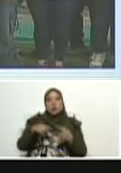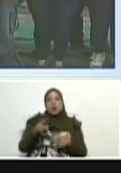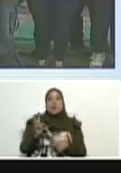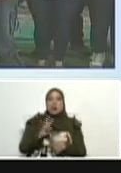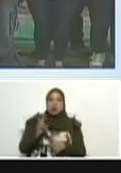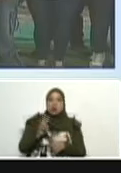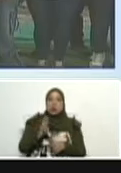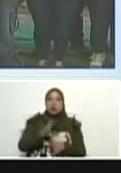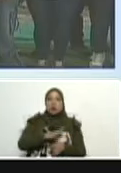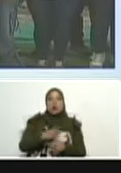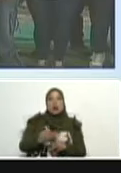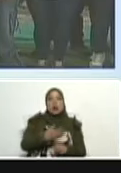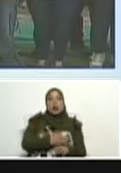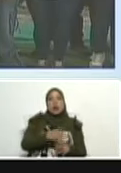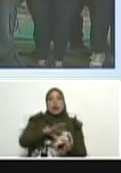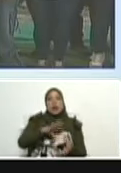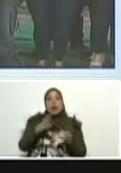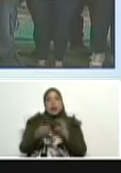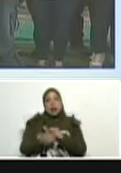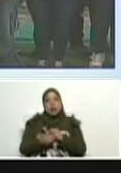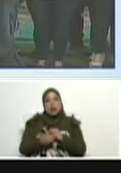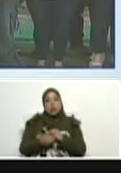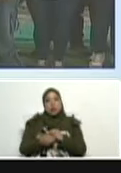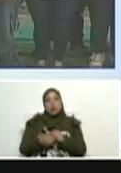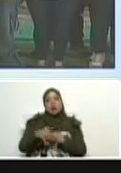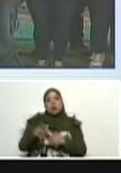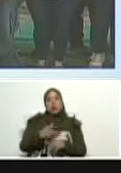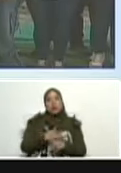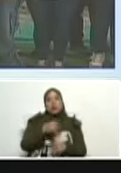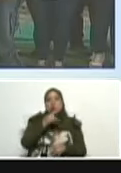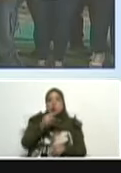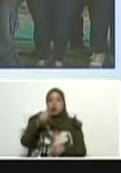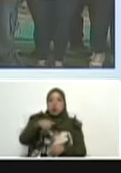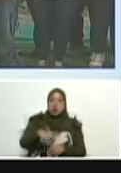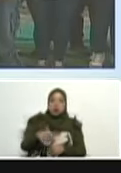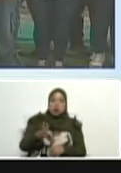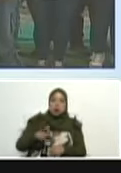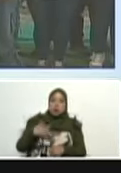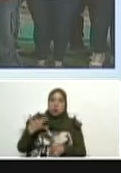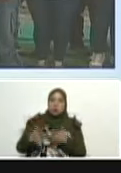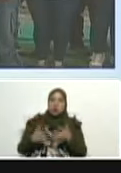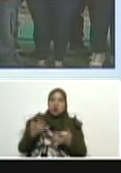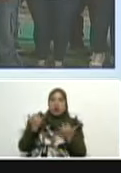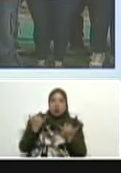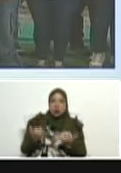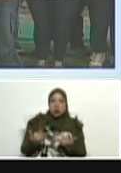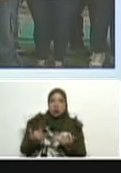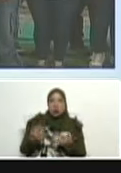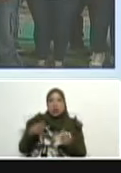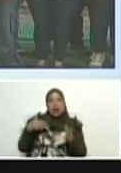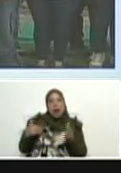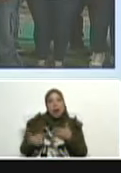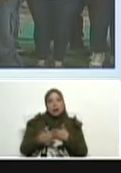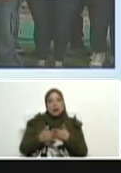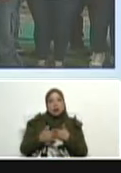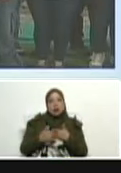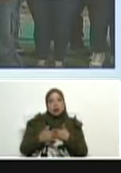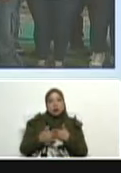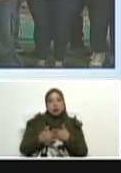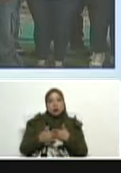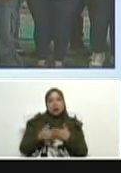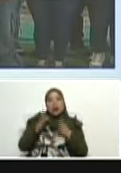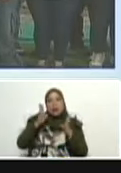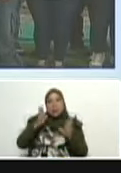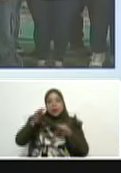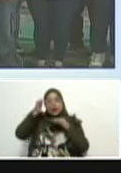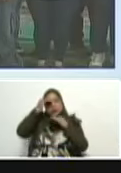venezolano ante el cambio climático y ante los vectores que lo pueden limitar y atacar. Pongan